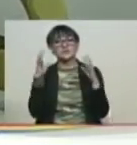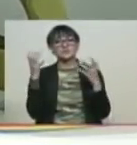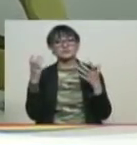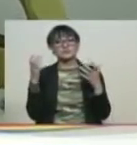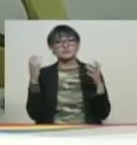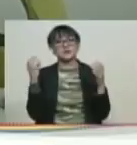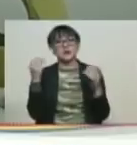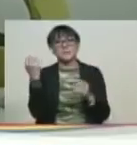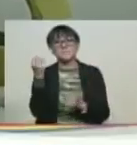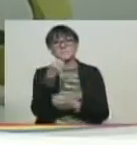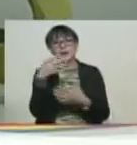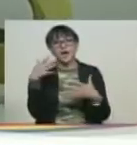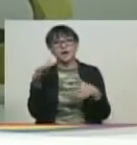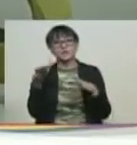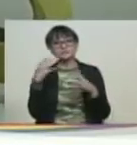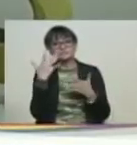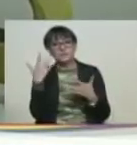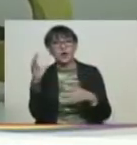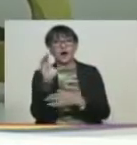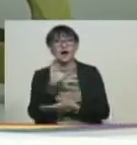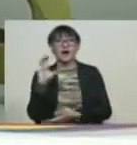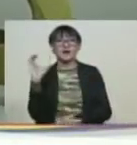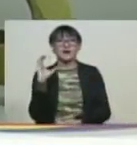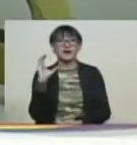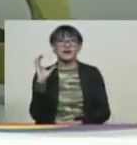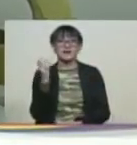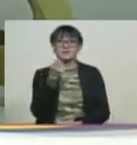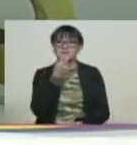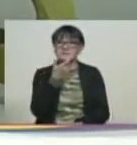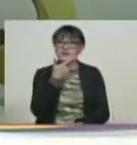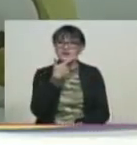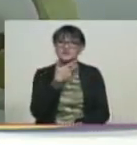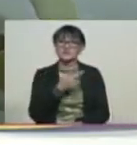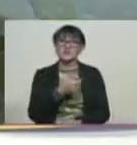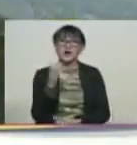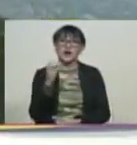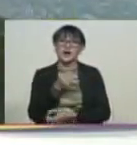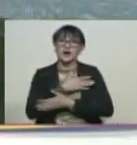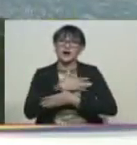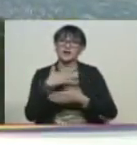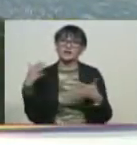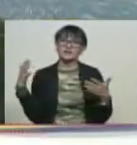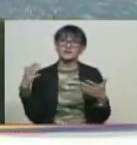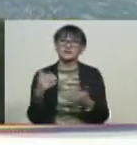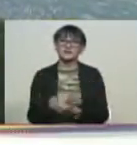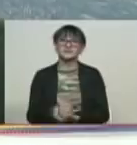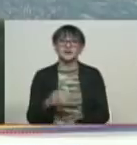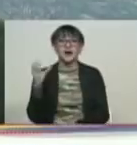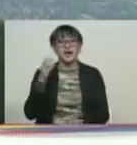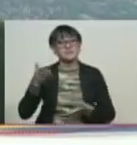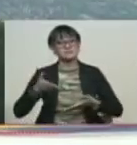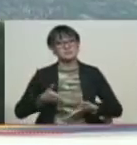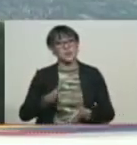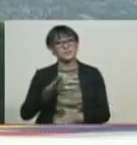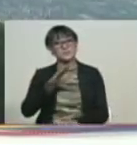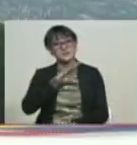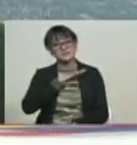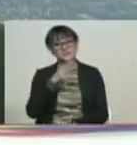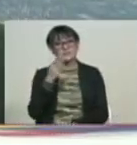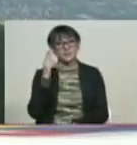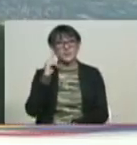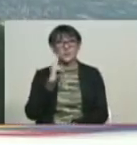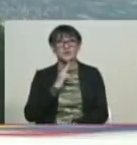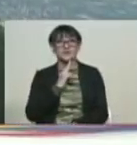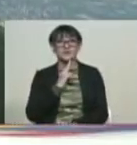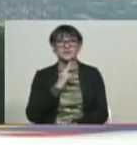ver la belleza de la gran Caracas. Caracas la bella, Caracas la grande, Caracas la cuna del libertador. Bueno, es una